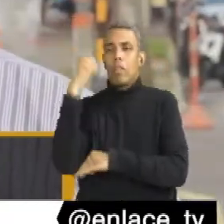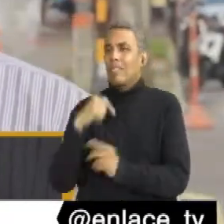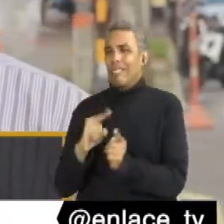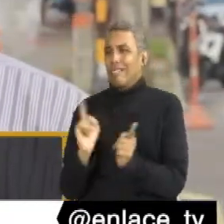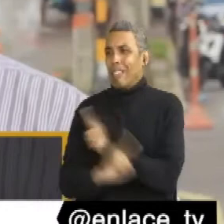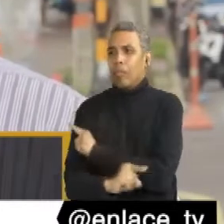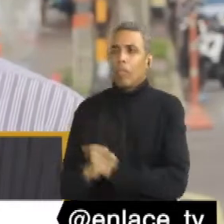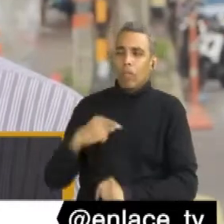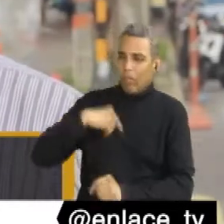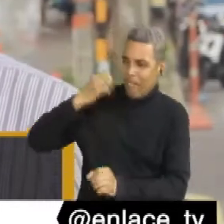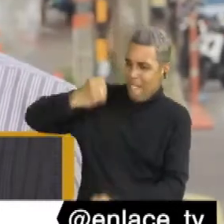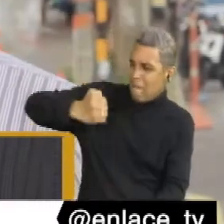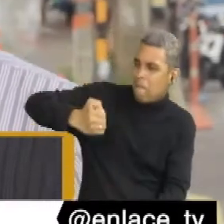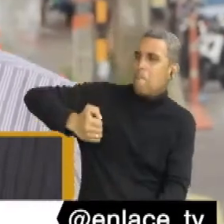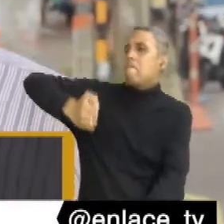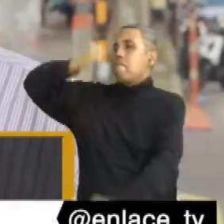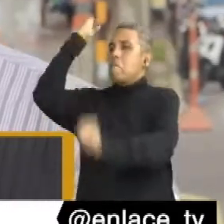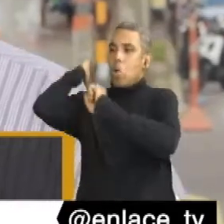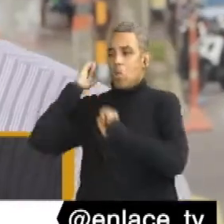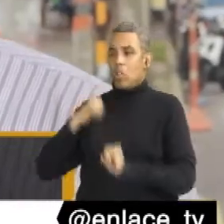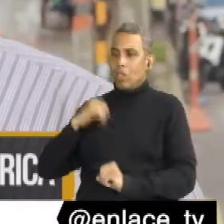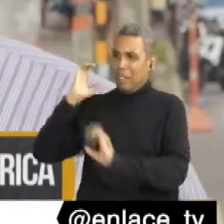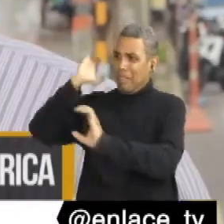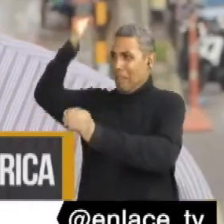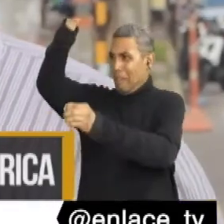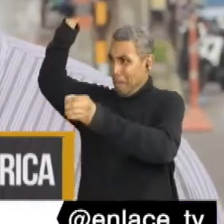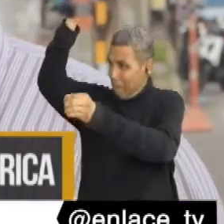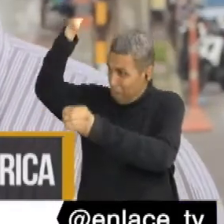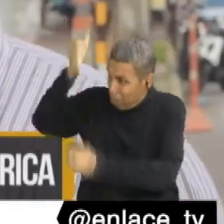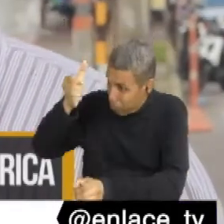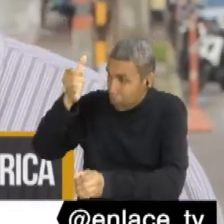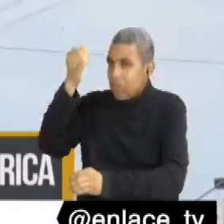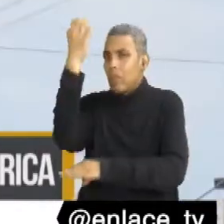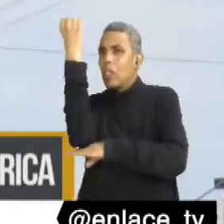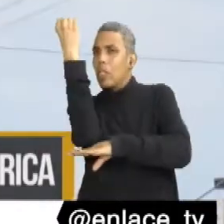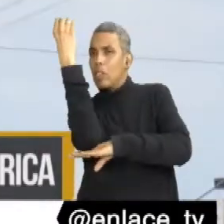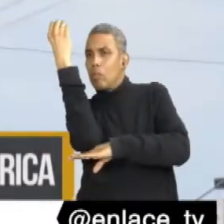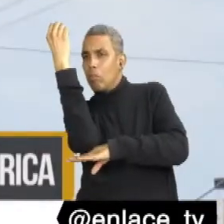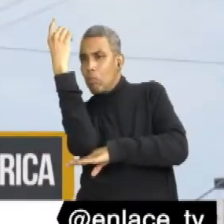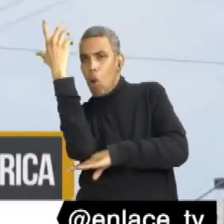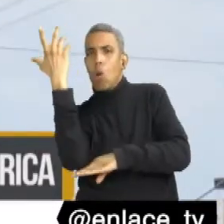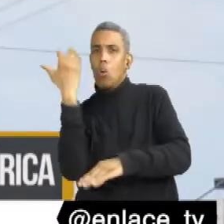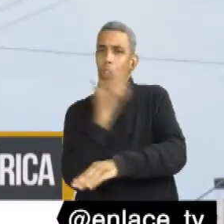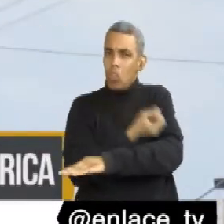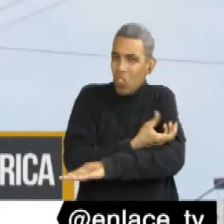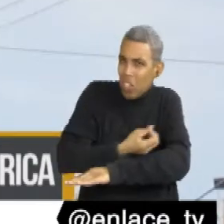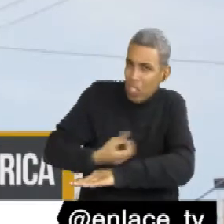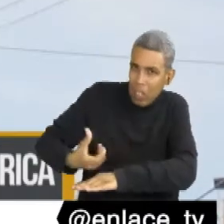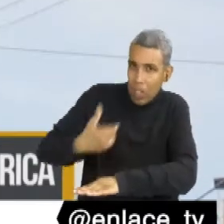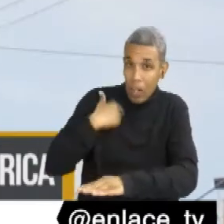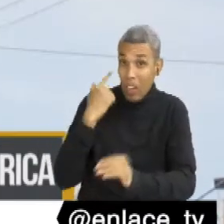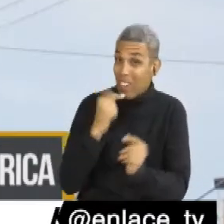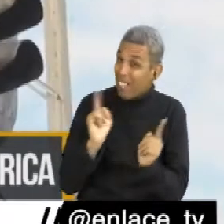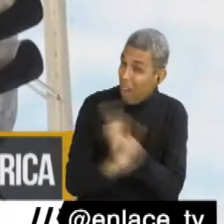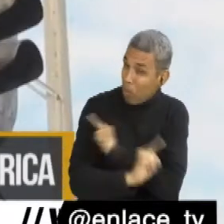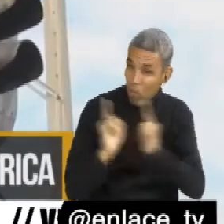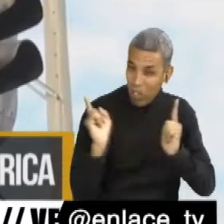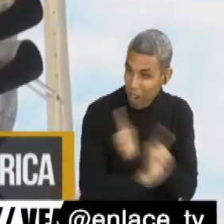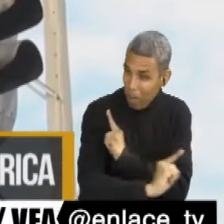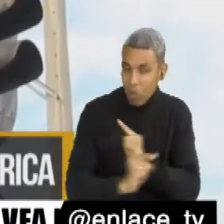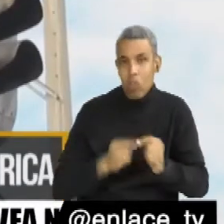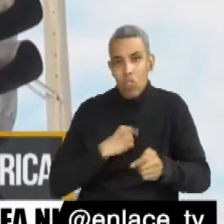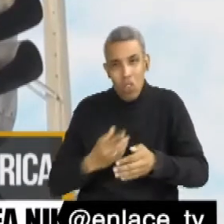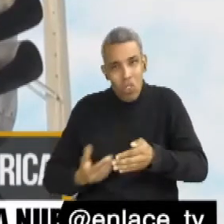instalar totalmente nuevos, ductería, postería, semáforo, controlador. La novedad es que todos los semáforos van a